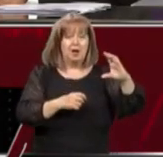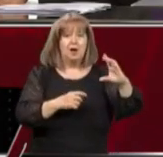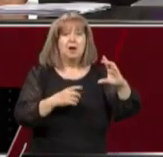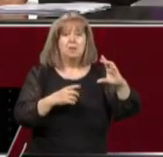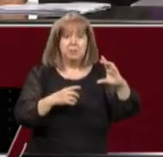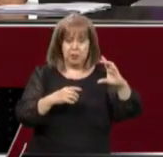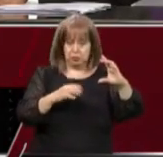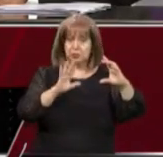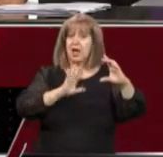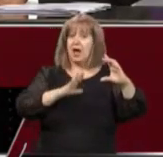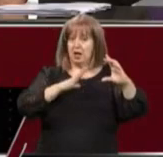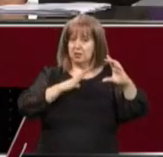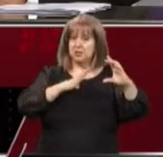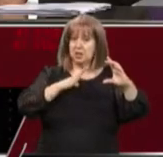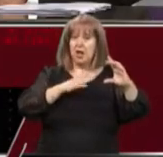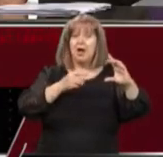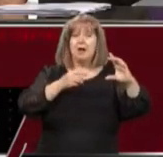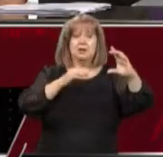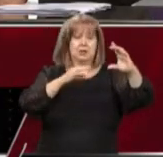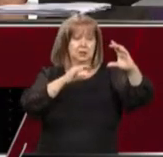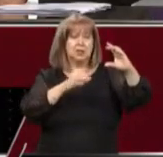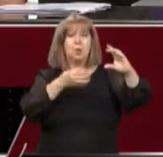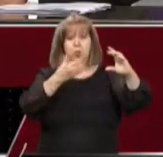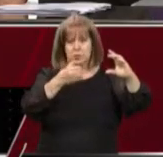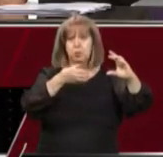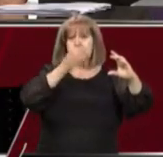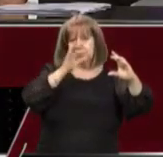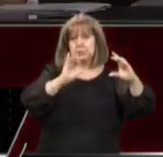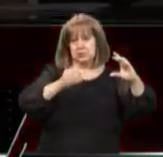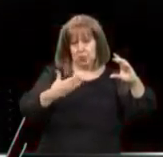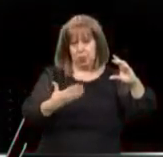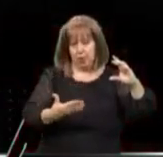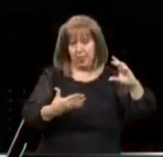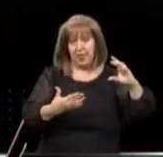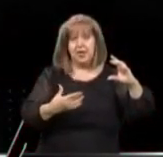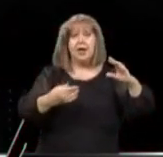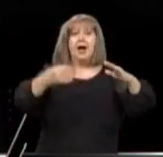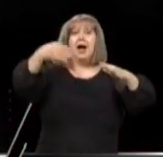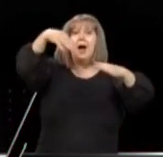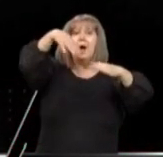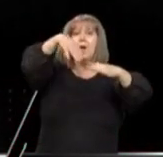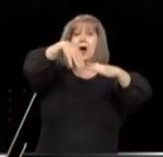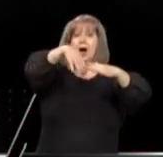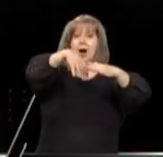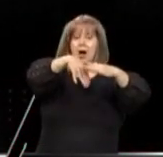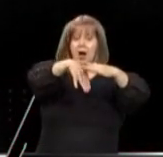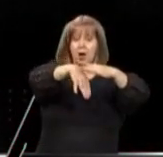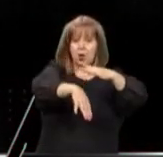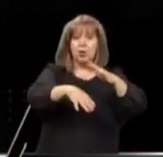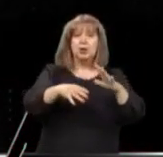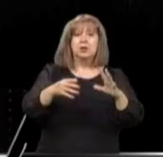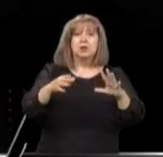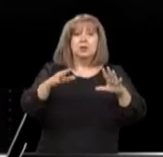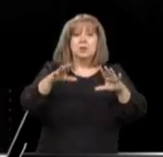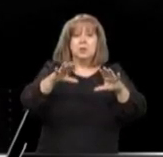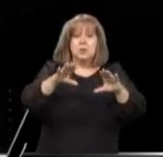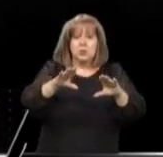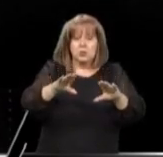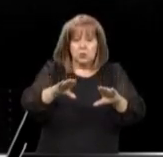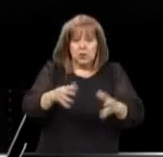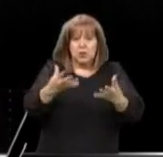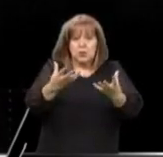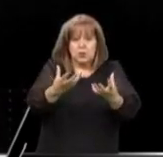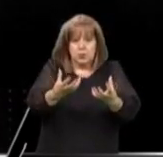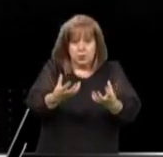que la tenemos todavía al 80% de producción las reservas están muy bajas entonces